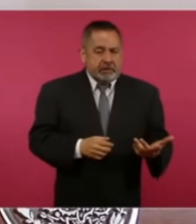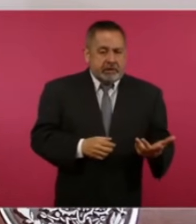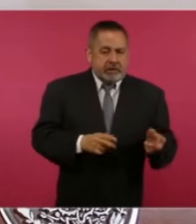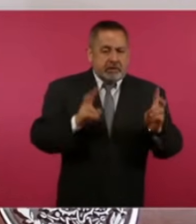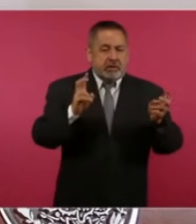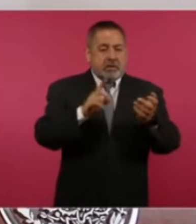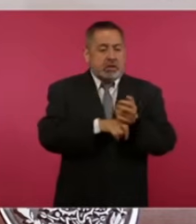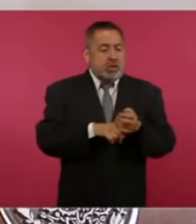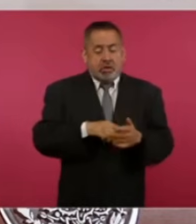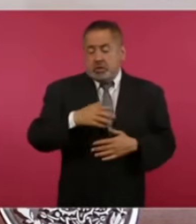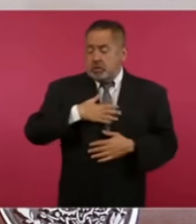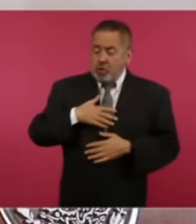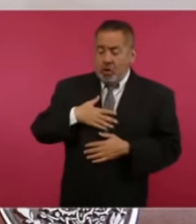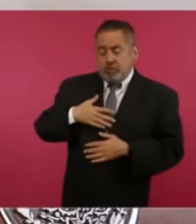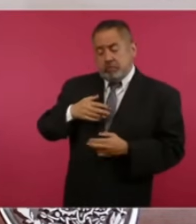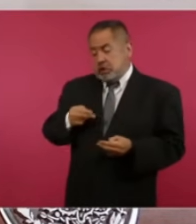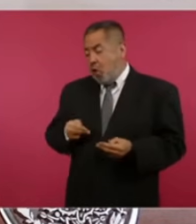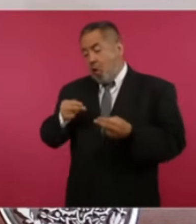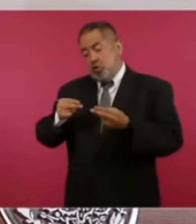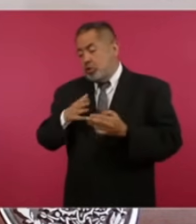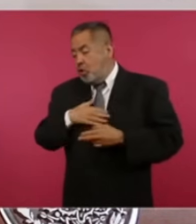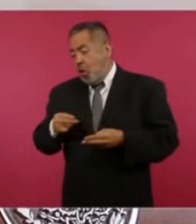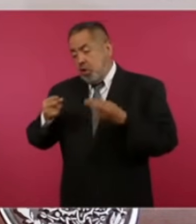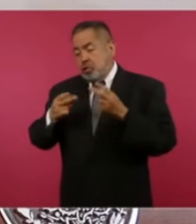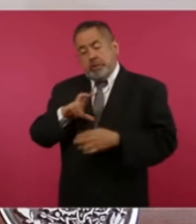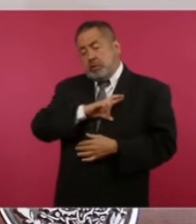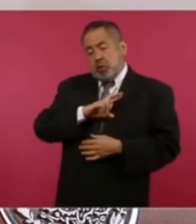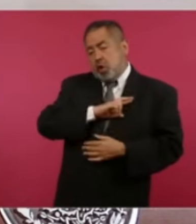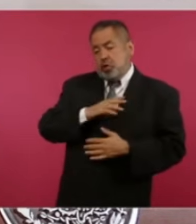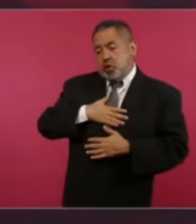llamados hombres de negocios